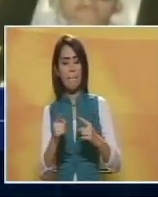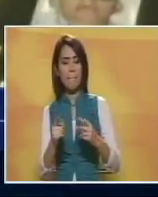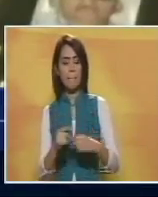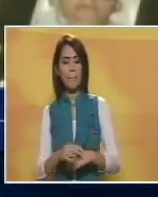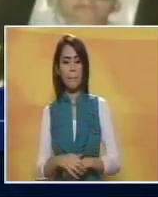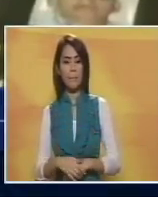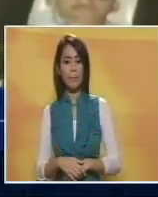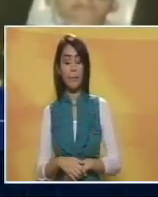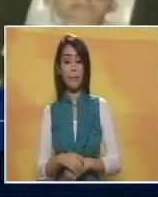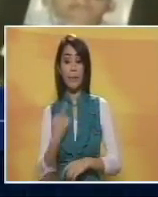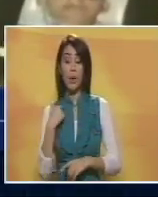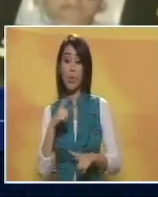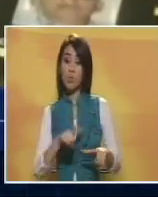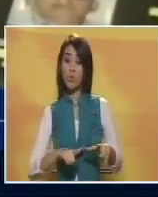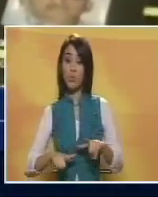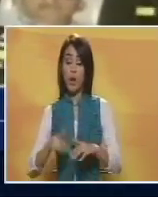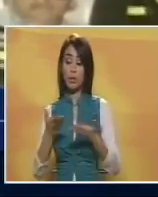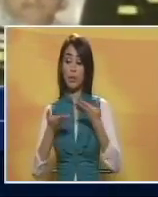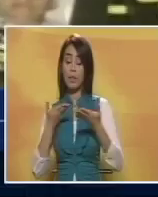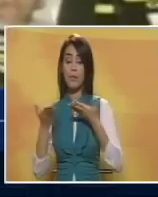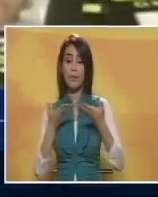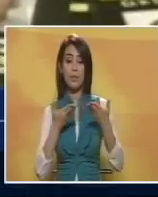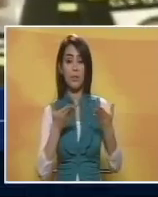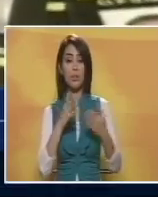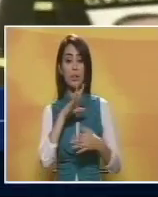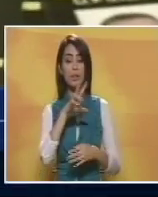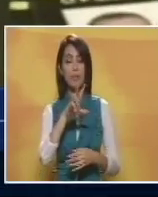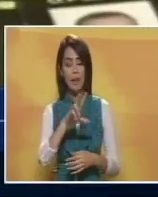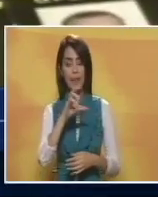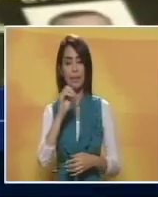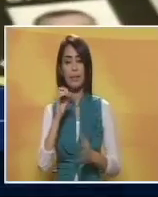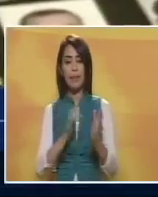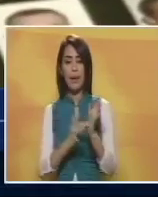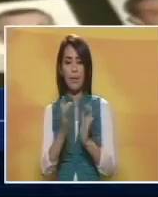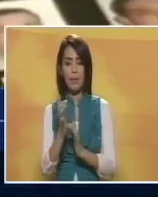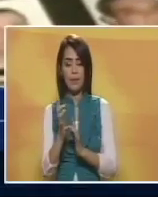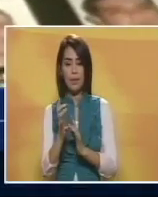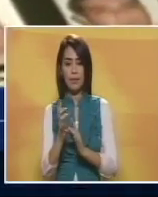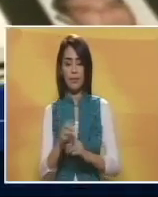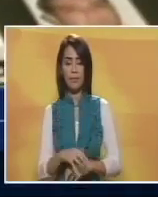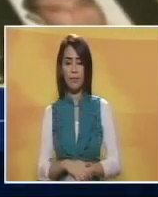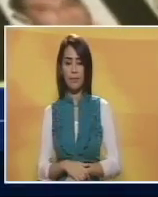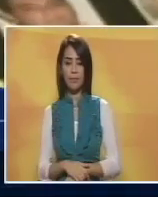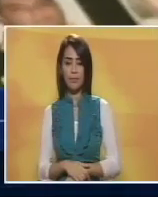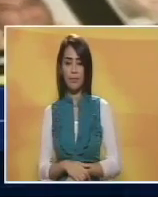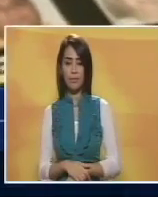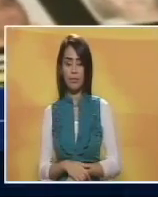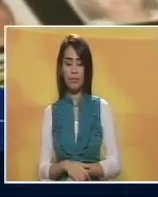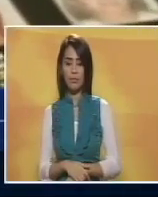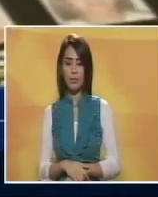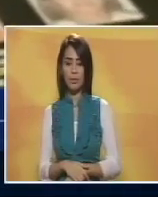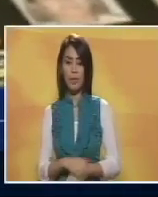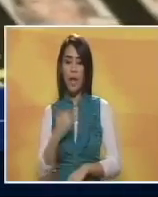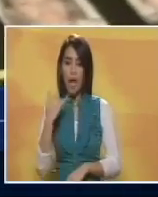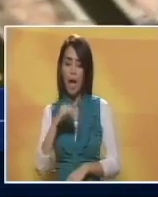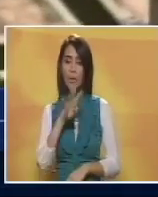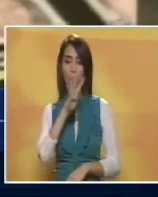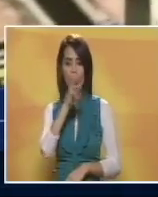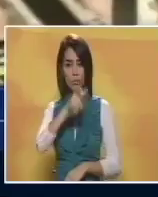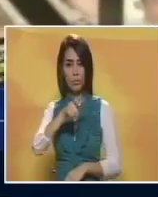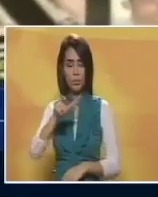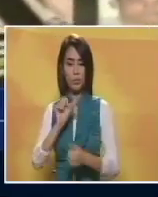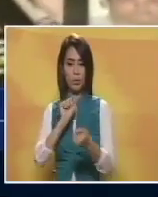partiendo de una estación de servicio el día 30 de abril, denominada La Redoma, donde hay 4